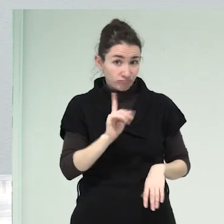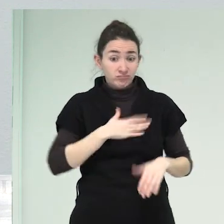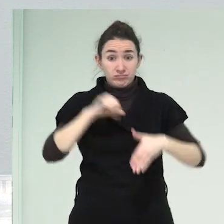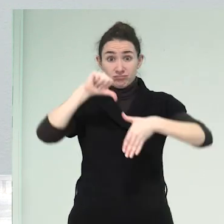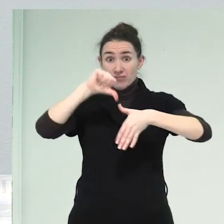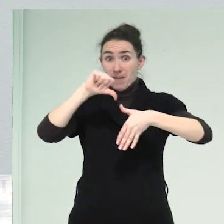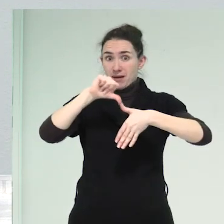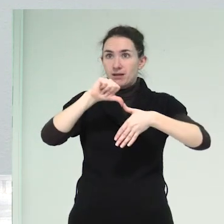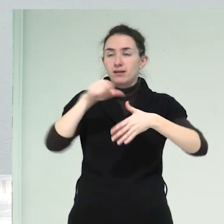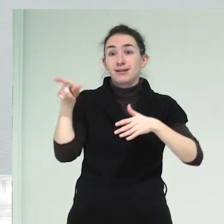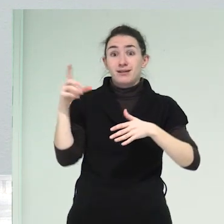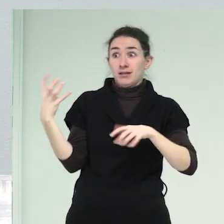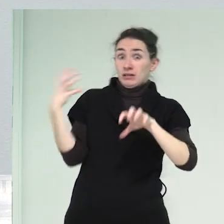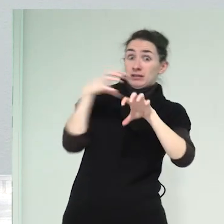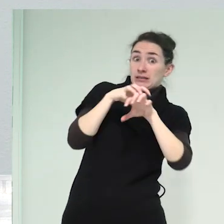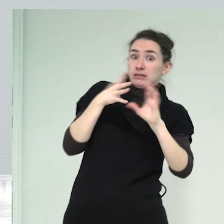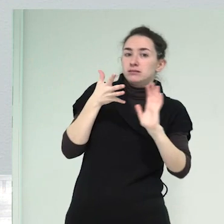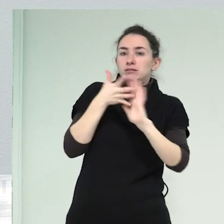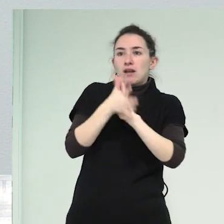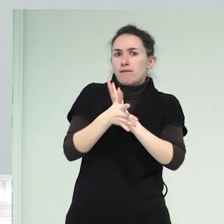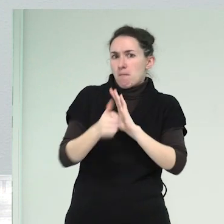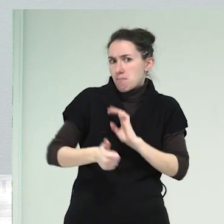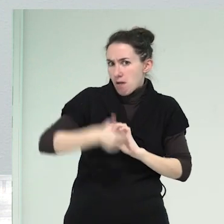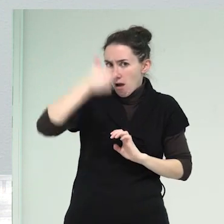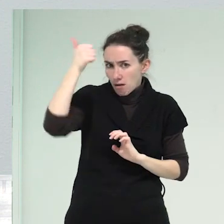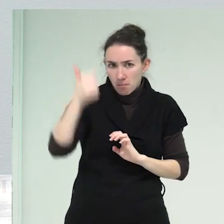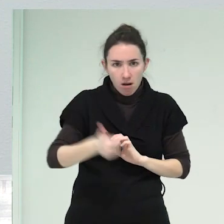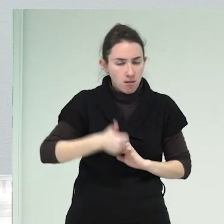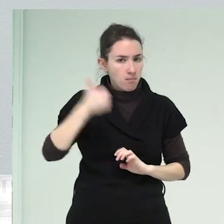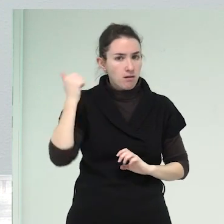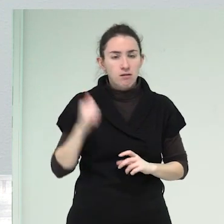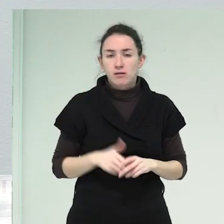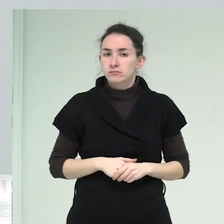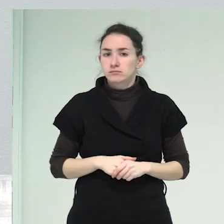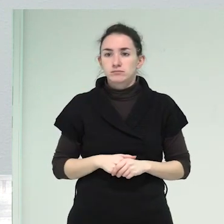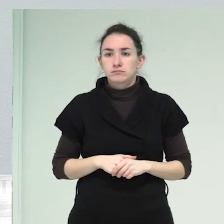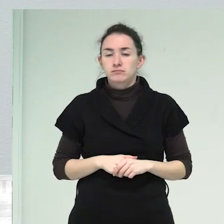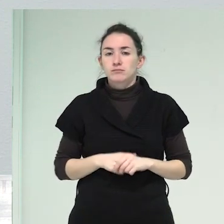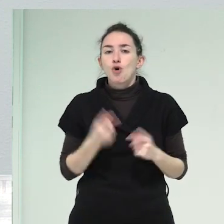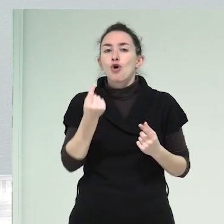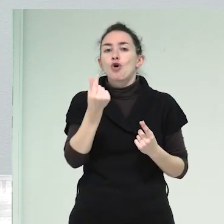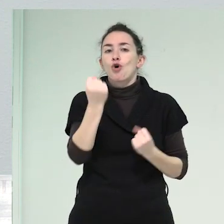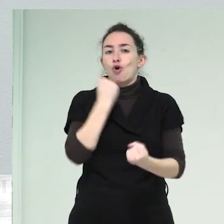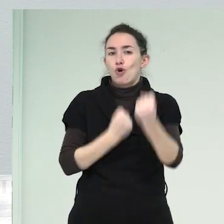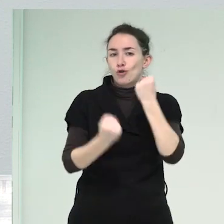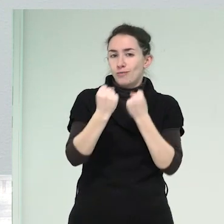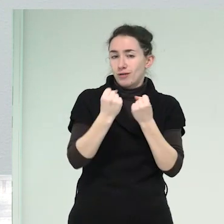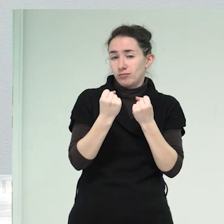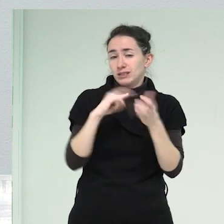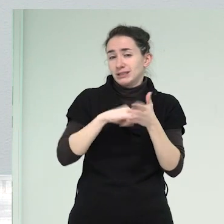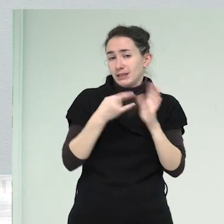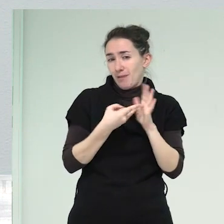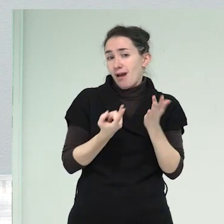Latina significó muchísimo, mucho más que un sistema económico de capital y